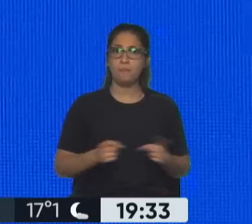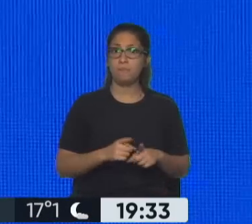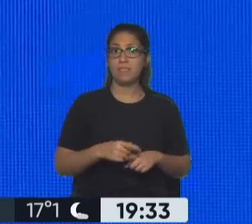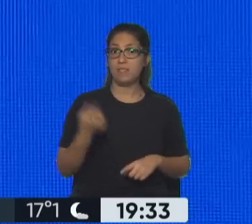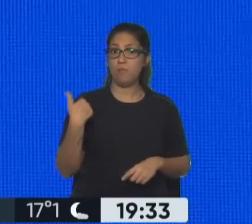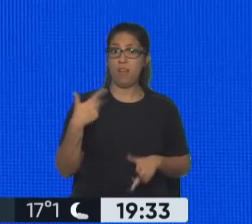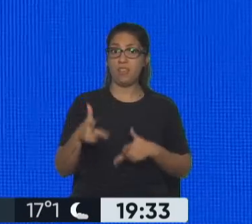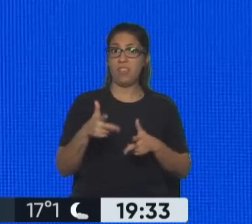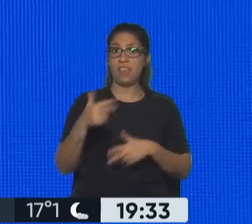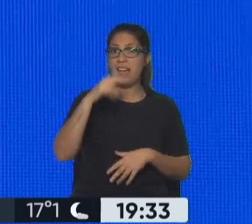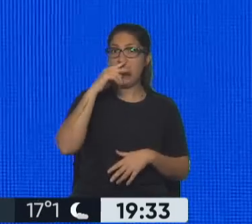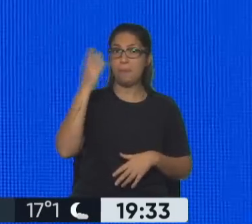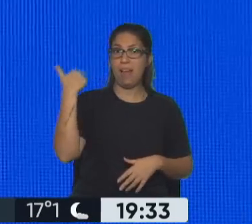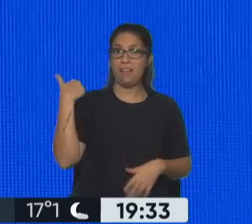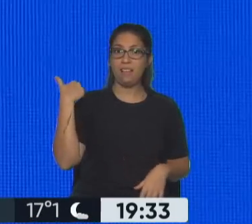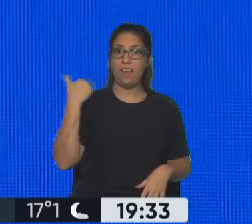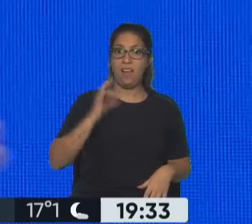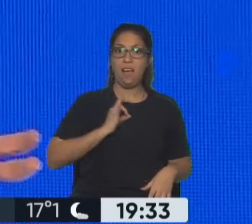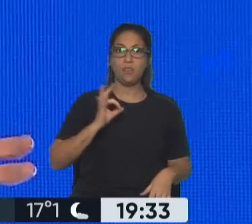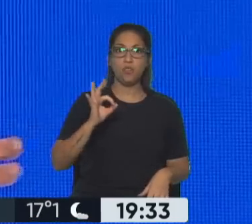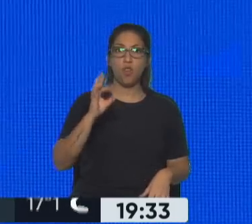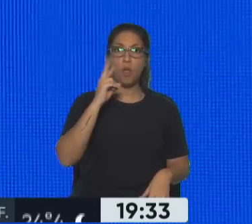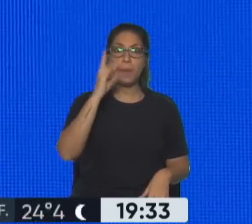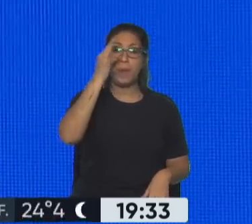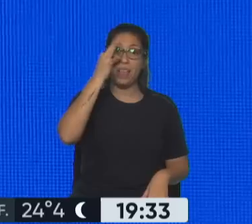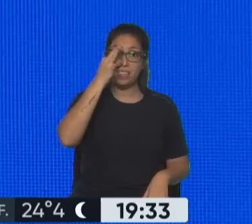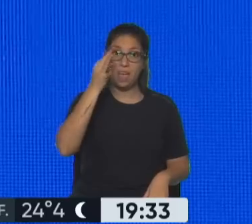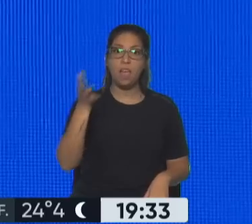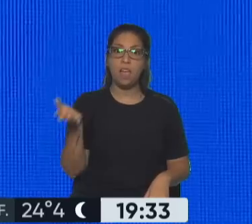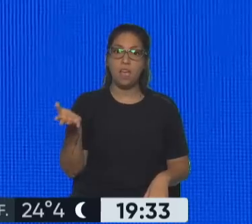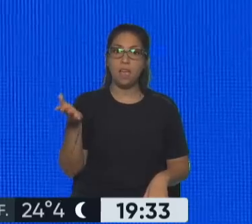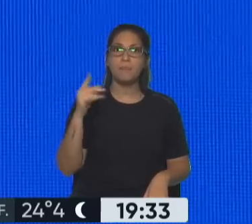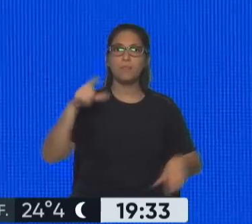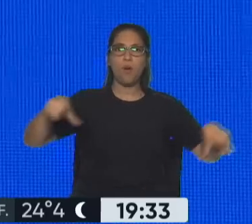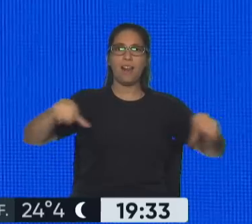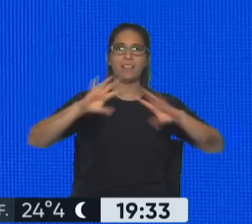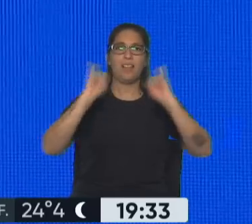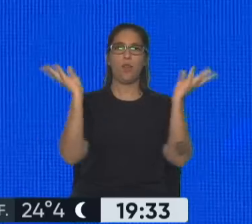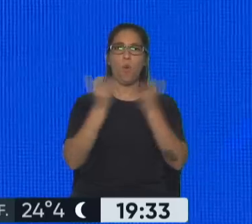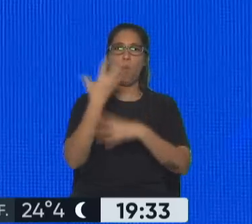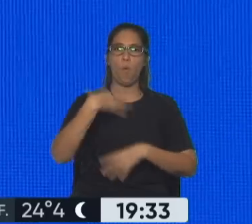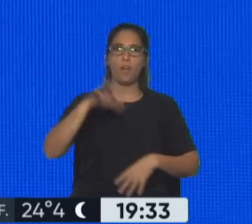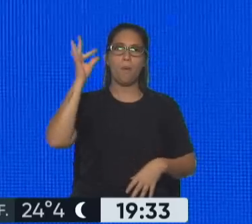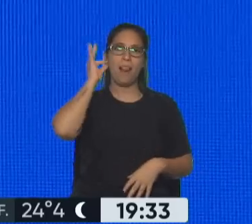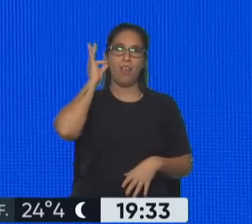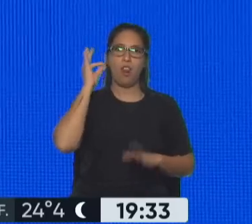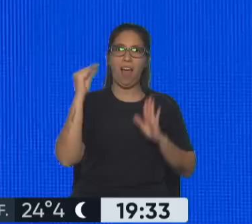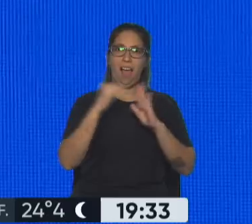dije acá en La Plata en el año 2020, en el Estadio Único Diego Armando